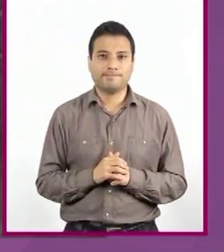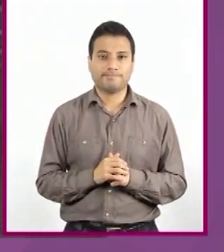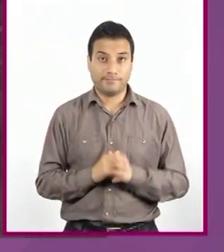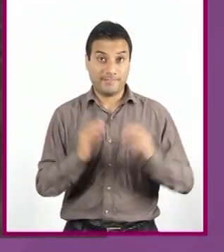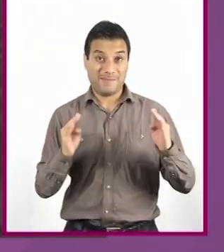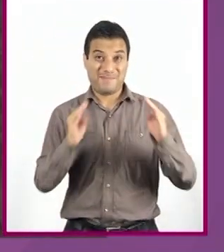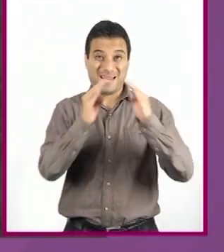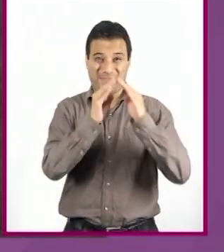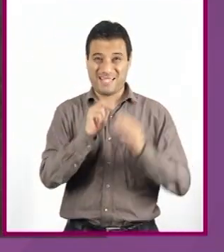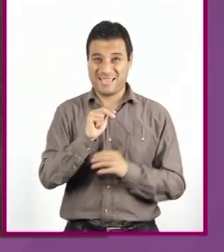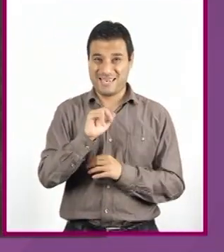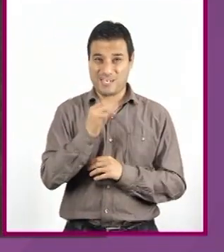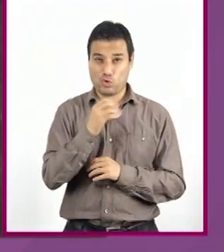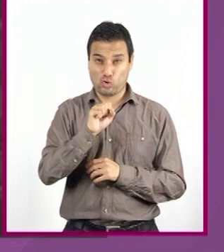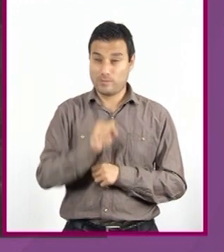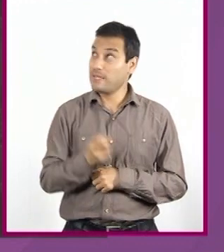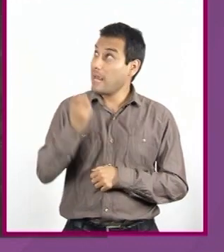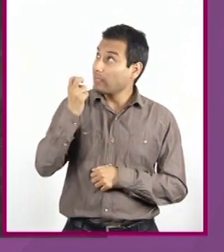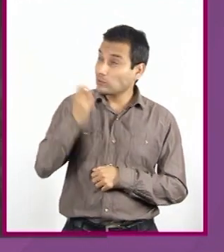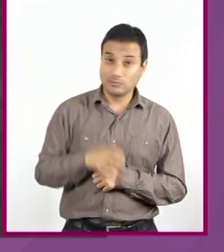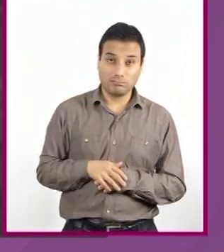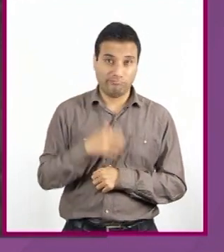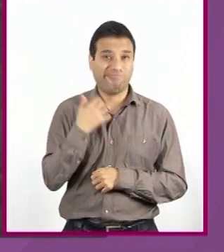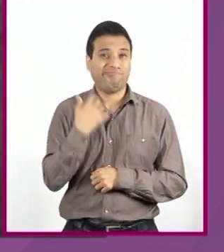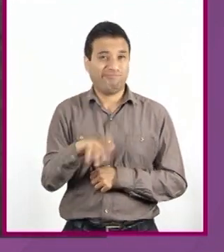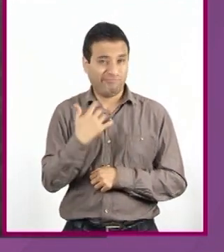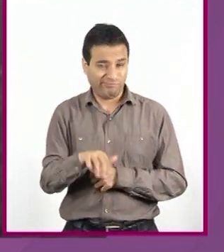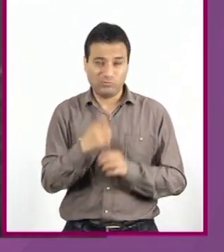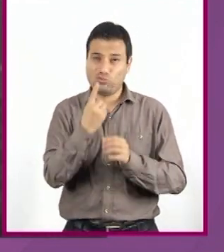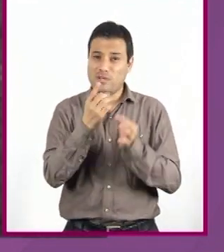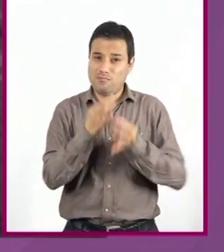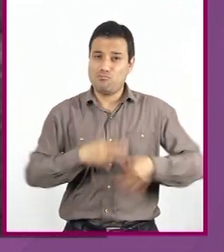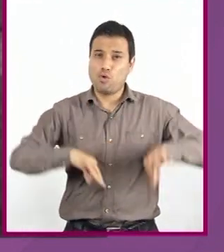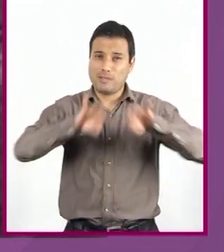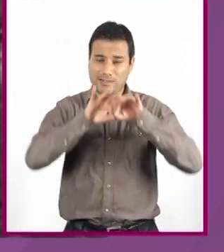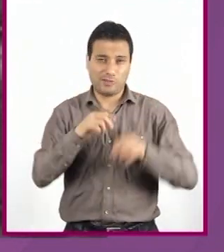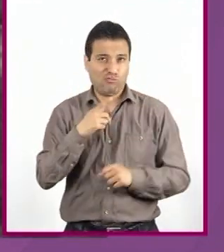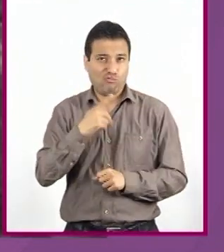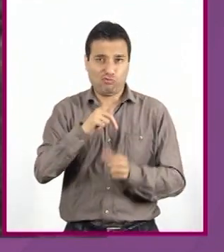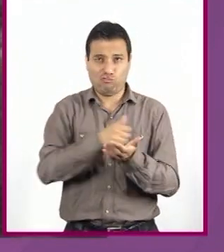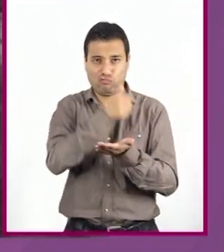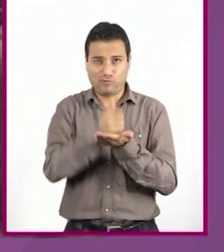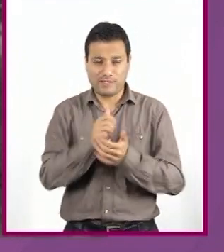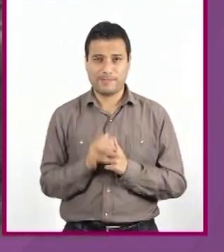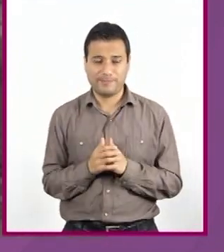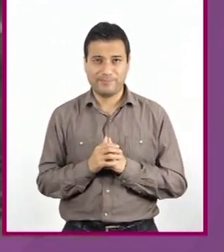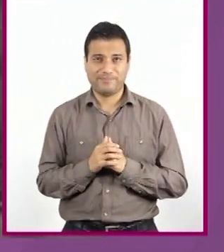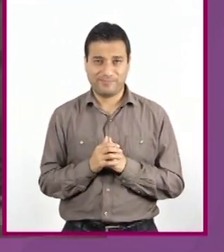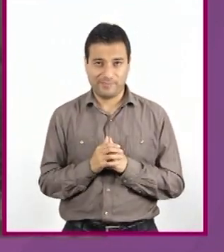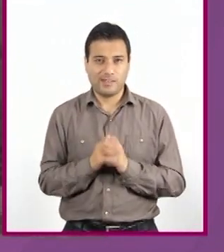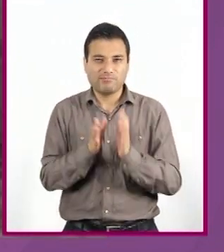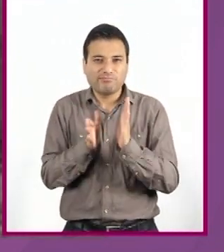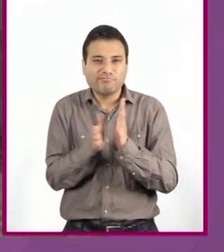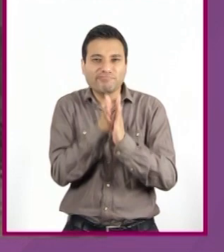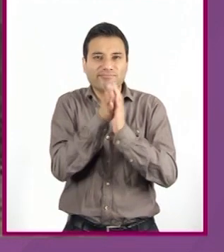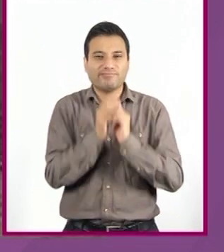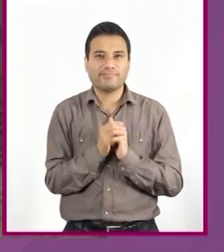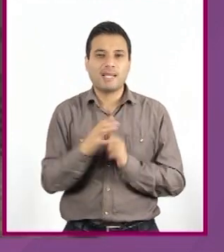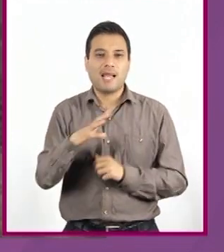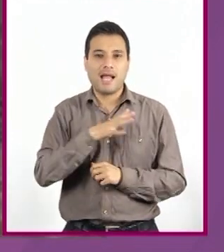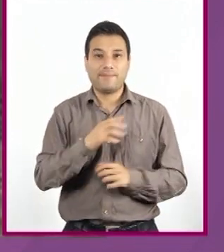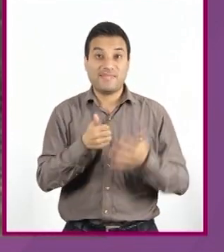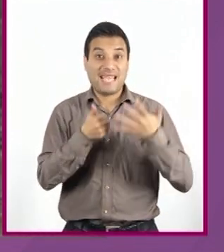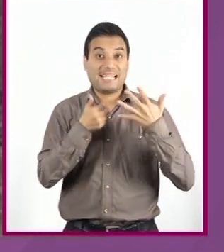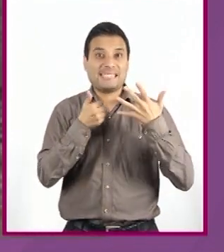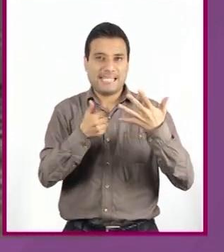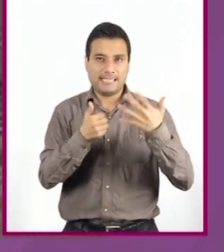pirámide de los nichos sigue siendo uno de los edificios más representativos de la ciudad. Es una particular construcción que consta de 6